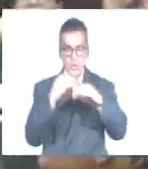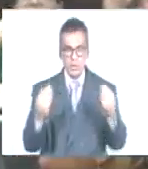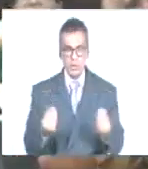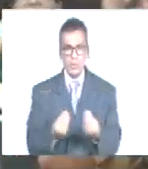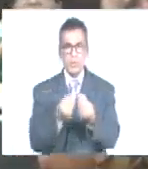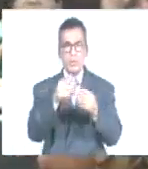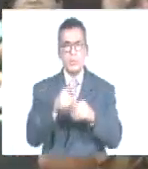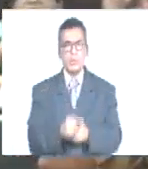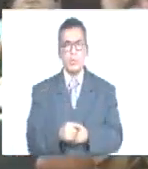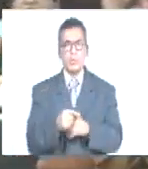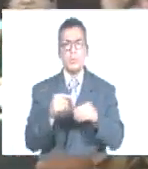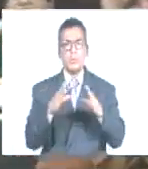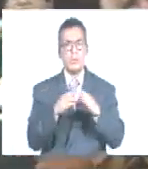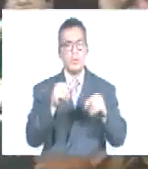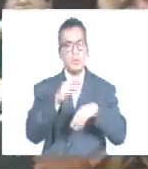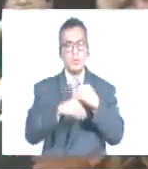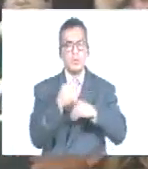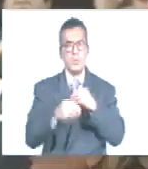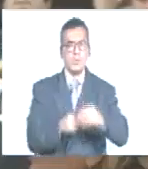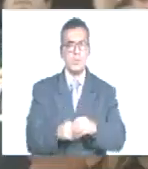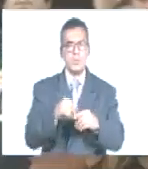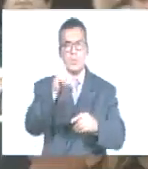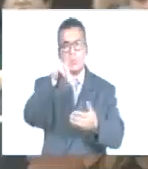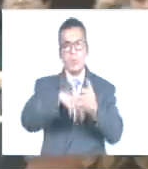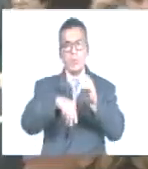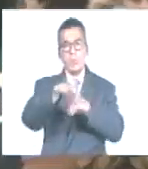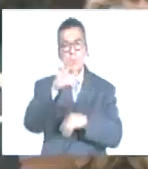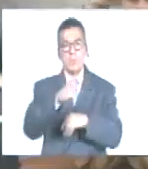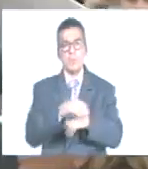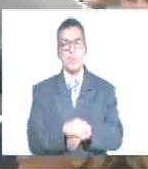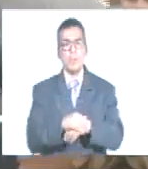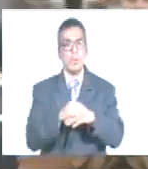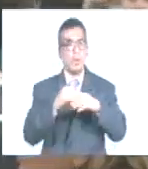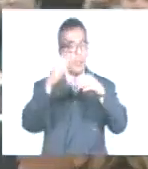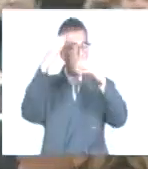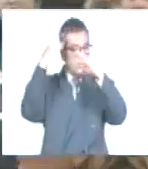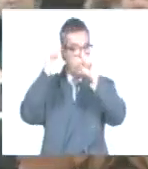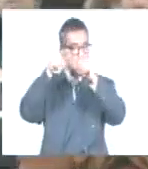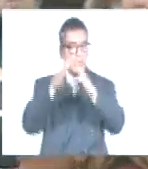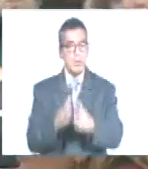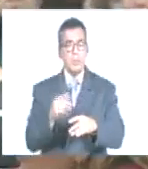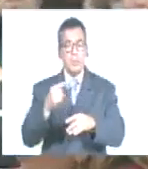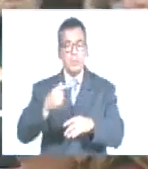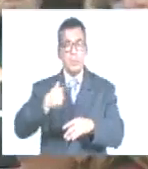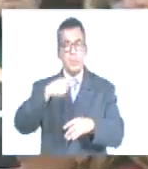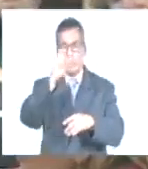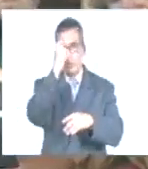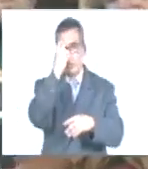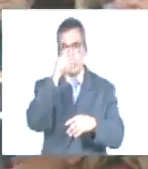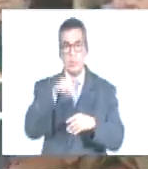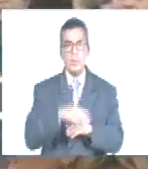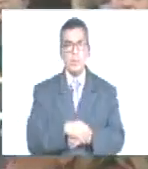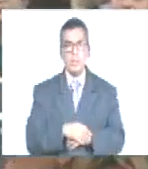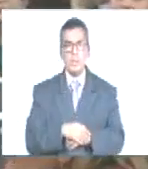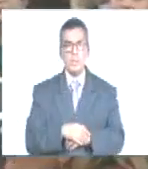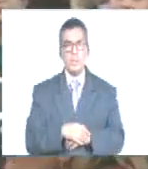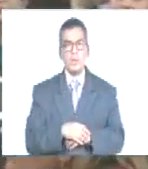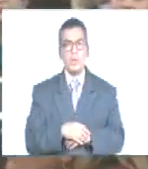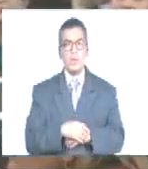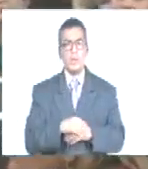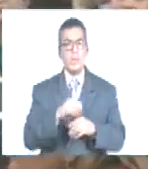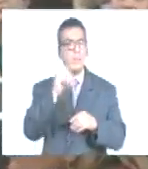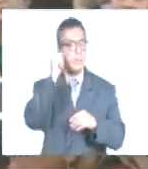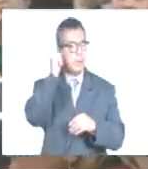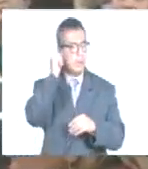acompañando en las exequias. Luego, en el año 2015, estuvo el canciller de la India. La